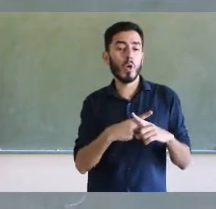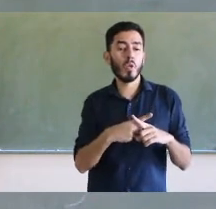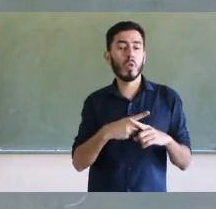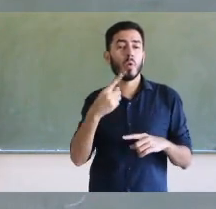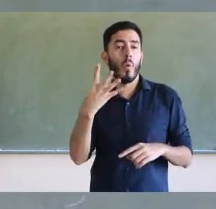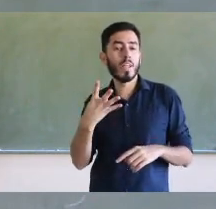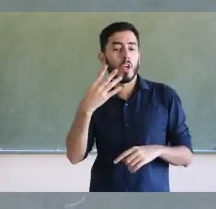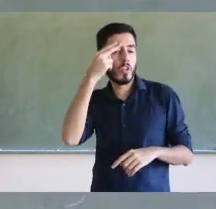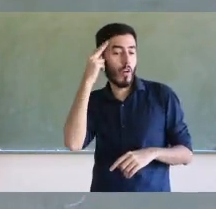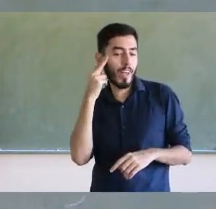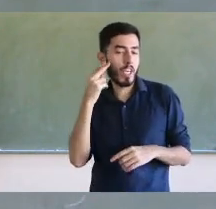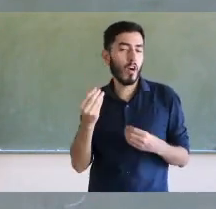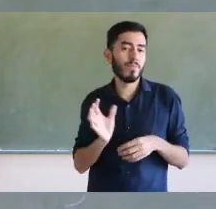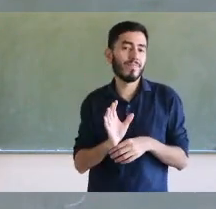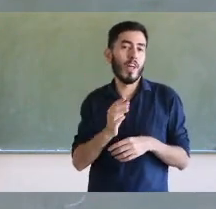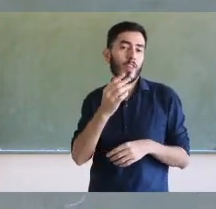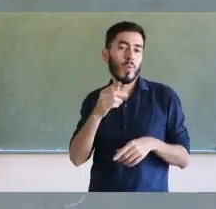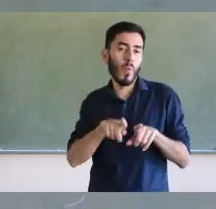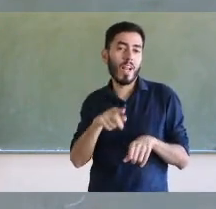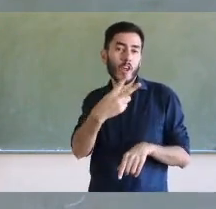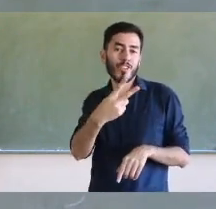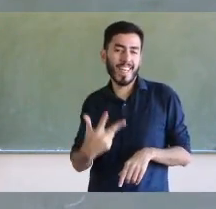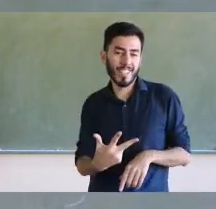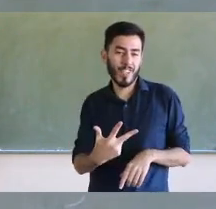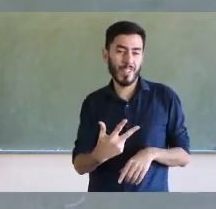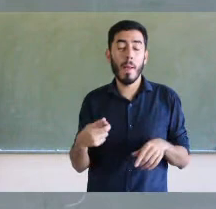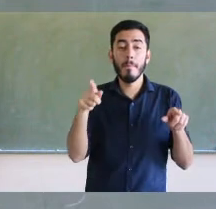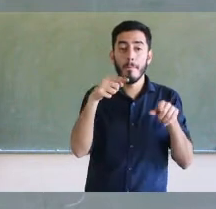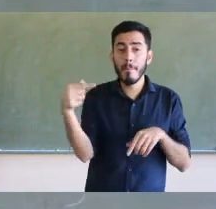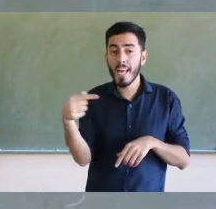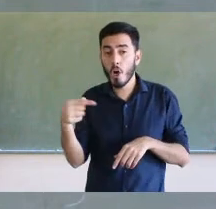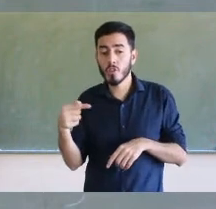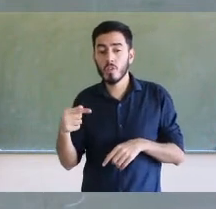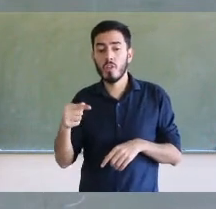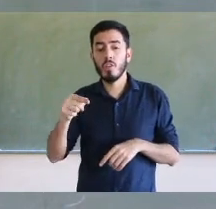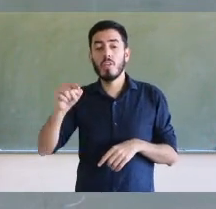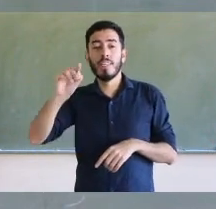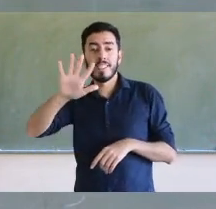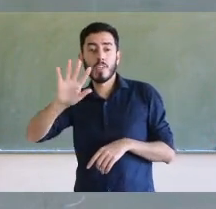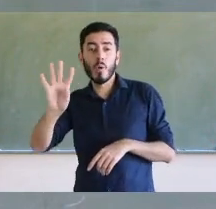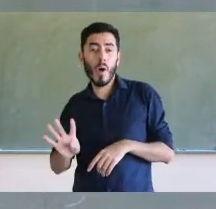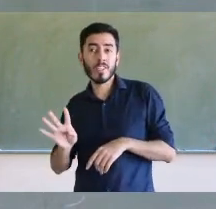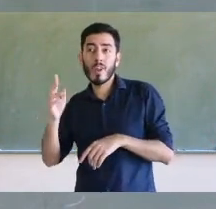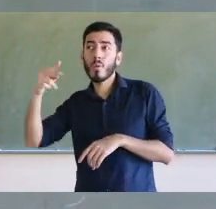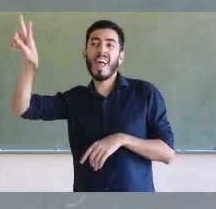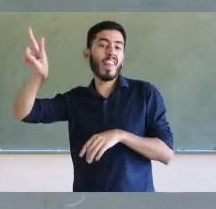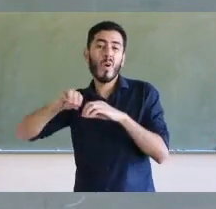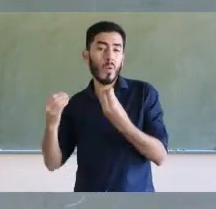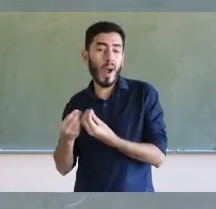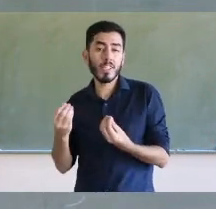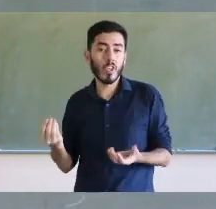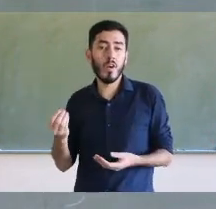novenos, que sería 2 tercios, ¿sí? Menos 5 cuartos al cuadrado, que sería 25